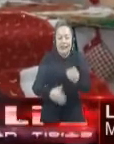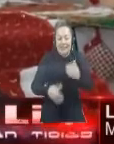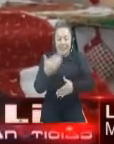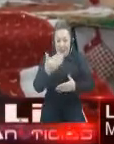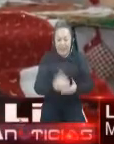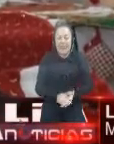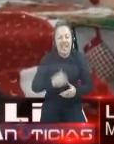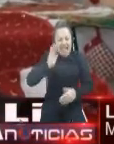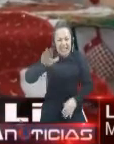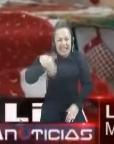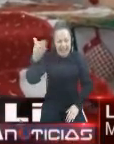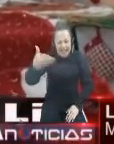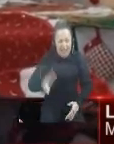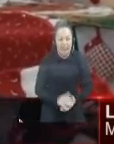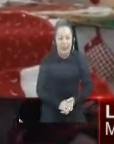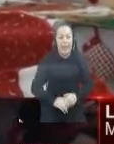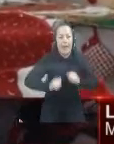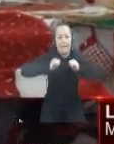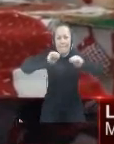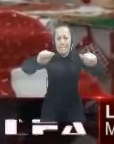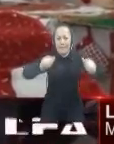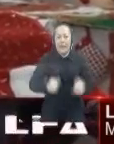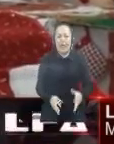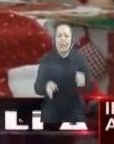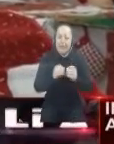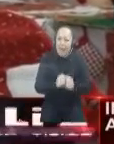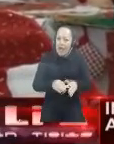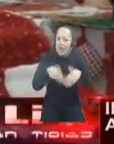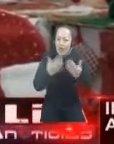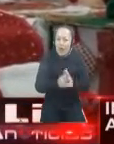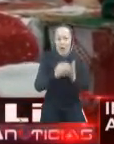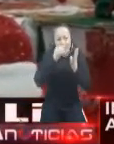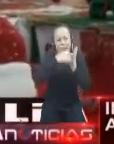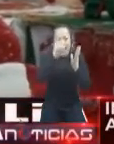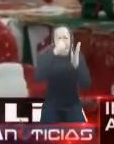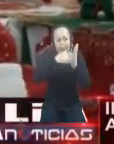Y luego sí, seguíamos los pasos